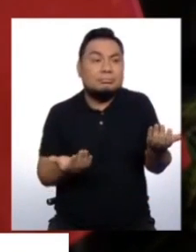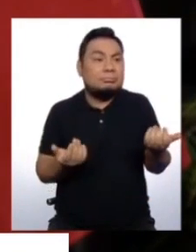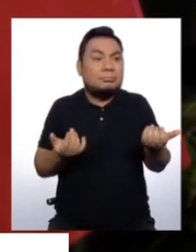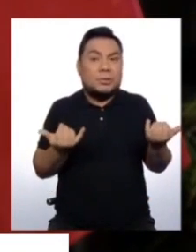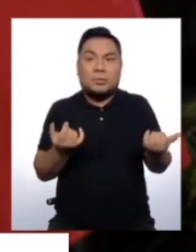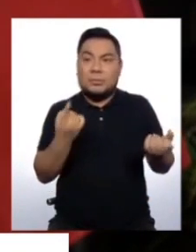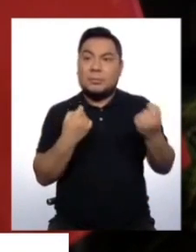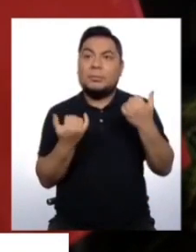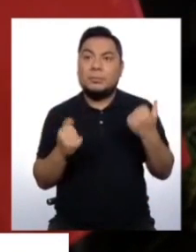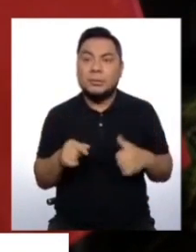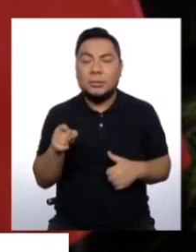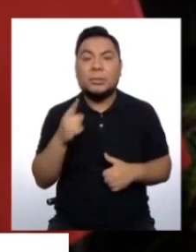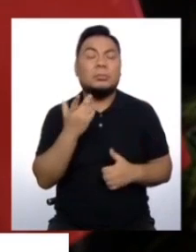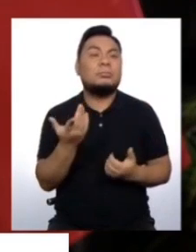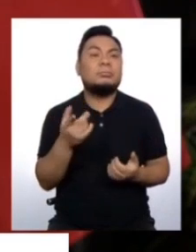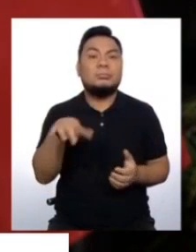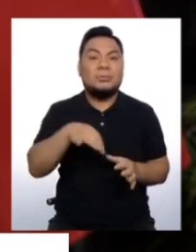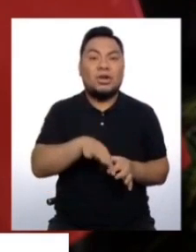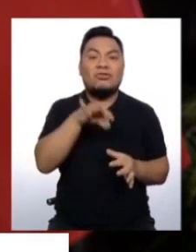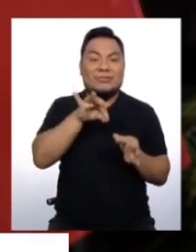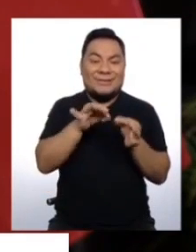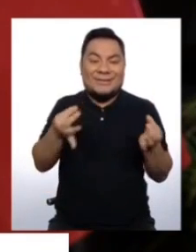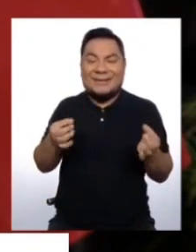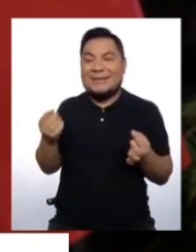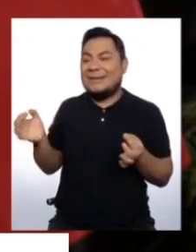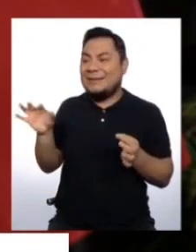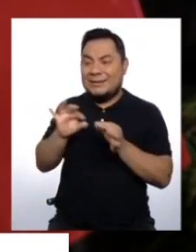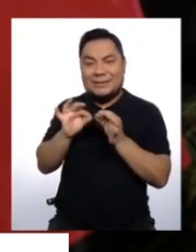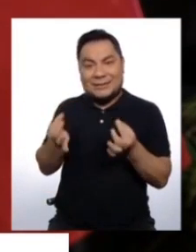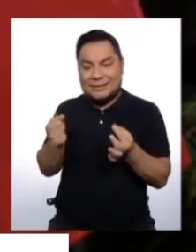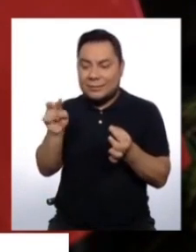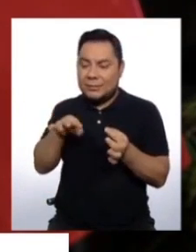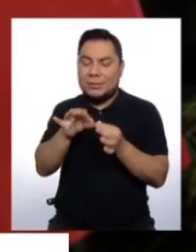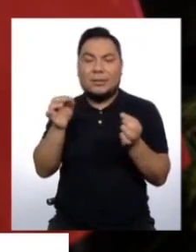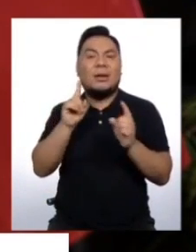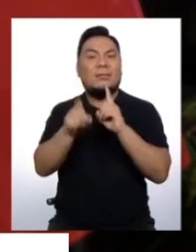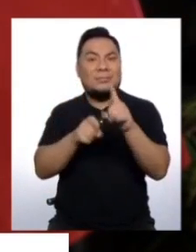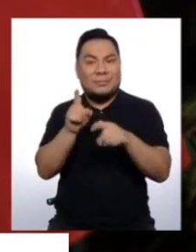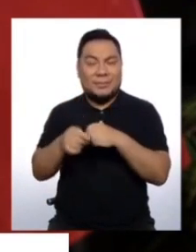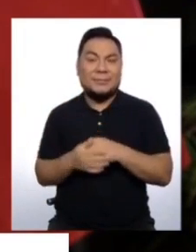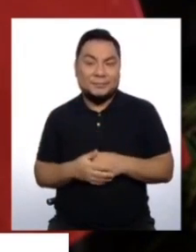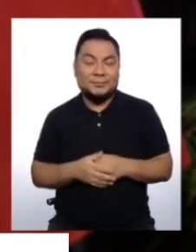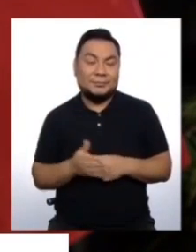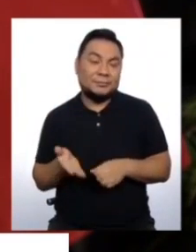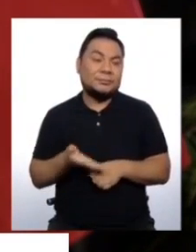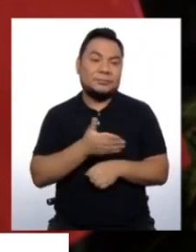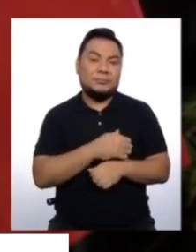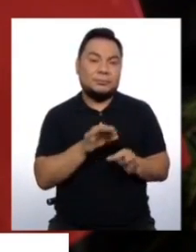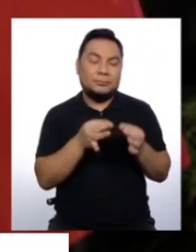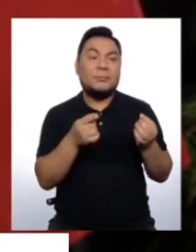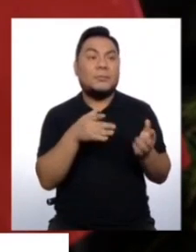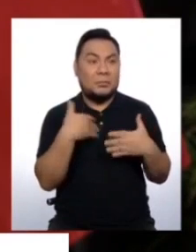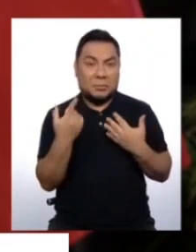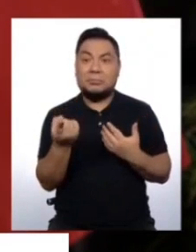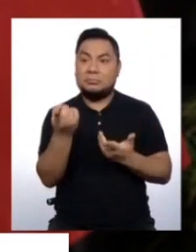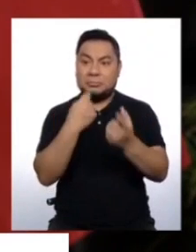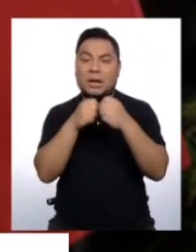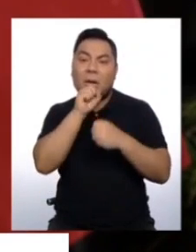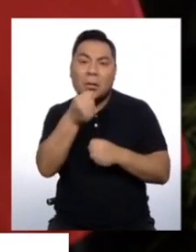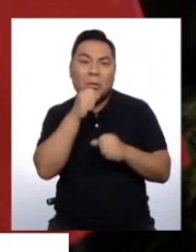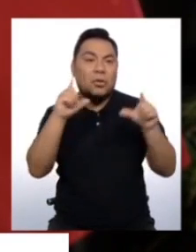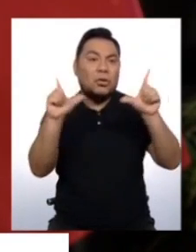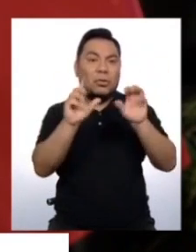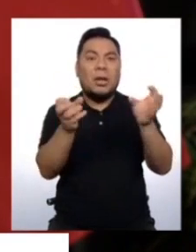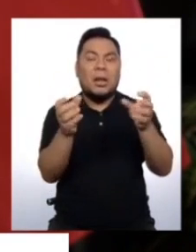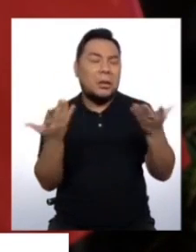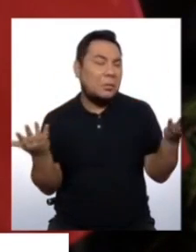van a participar en base al sorteo que se hace previa a la conferencia, para que puedan intervenir